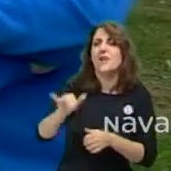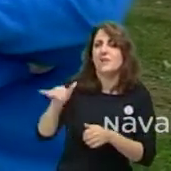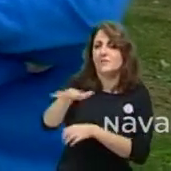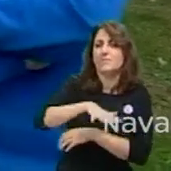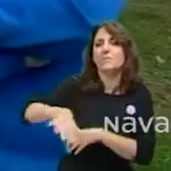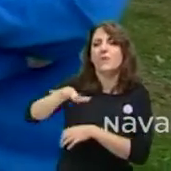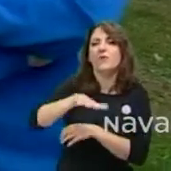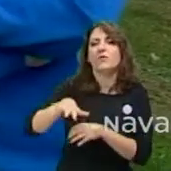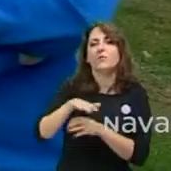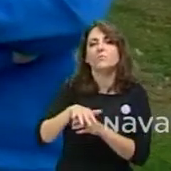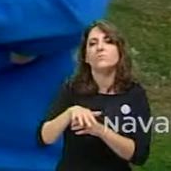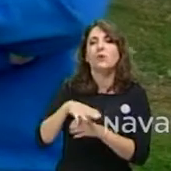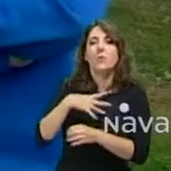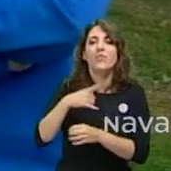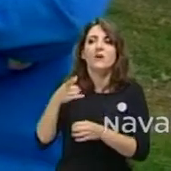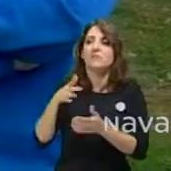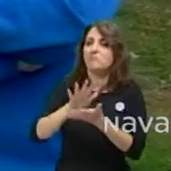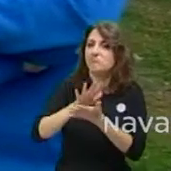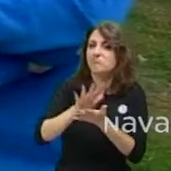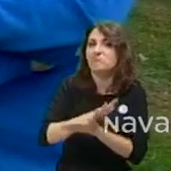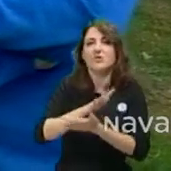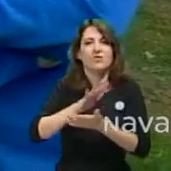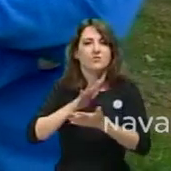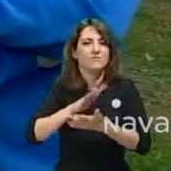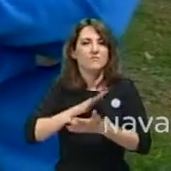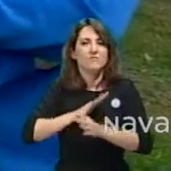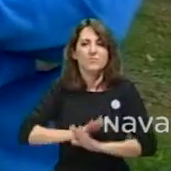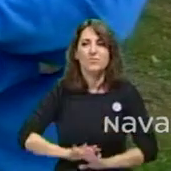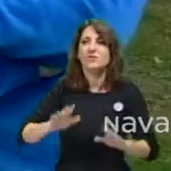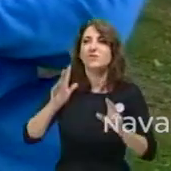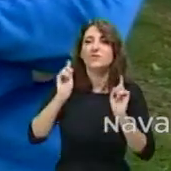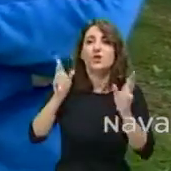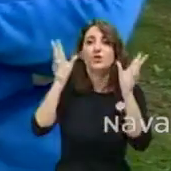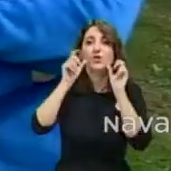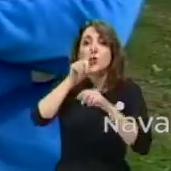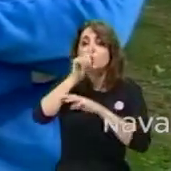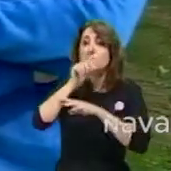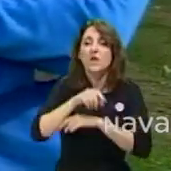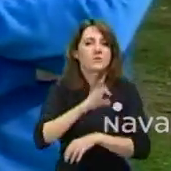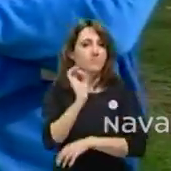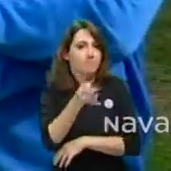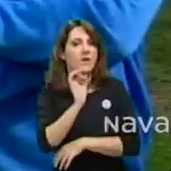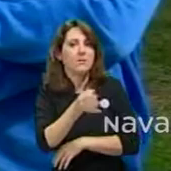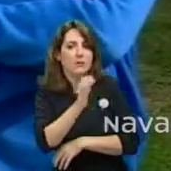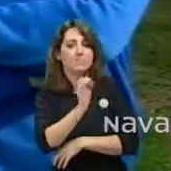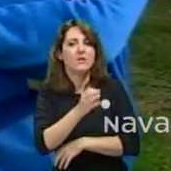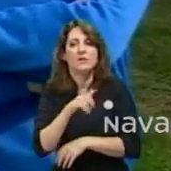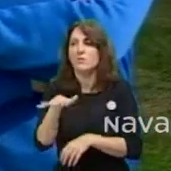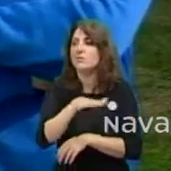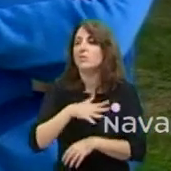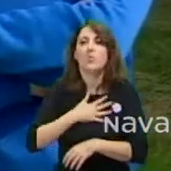espacio en el que podéis estar tranquilos, relajados, solo se oyen los pájaros. Eso es verdad, es un sitio muy